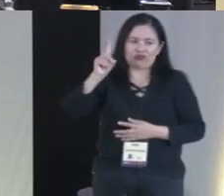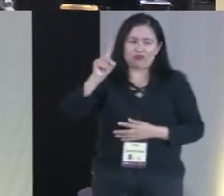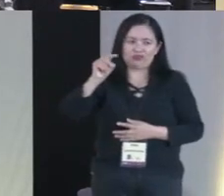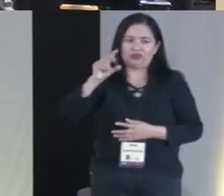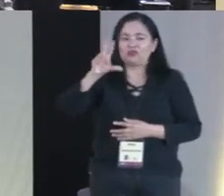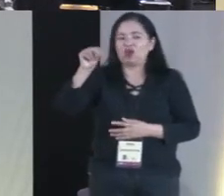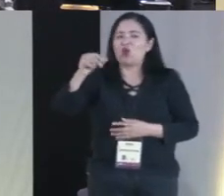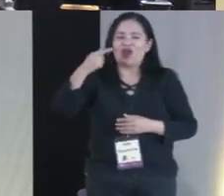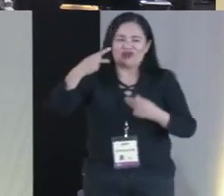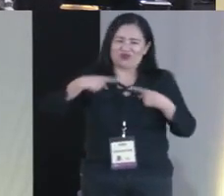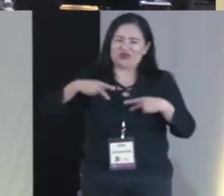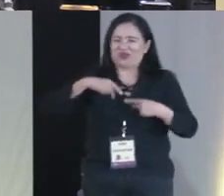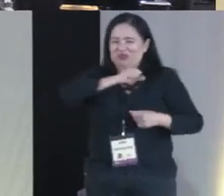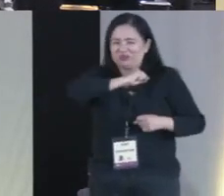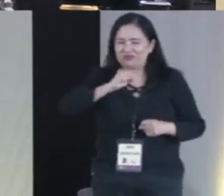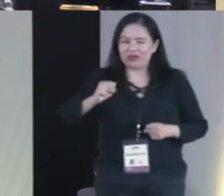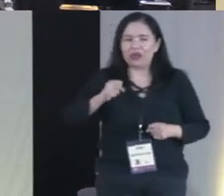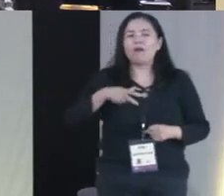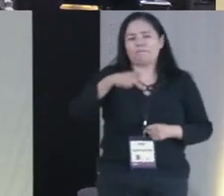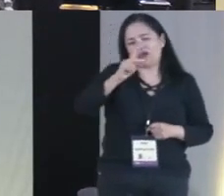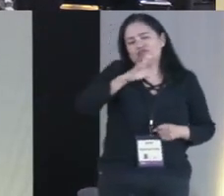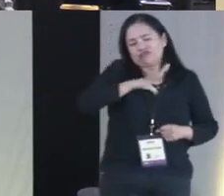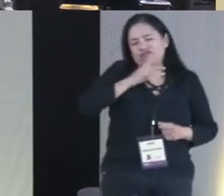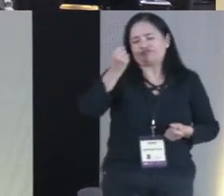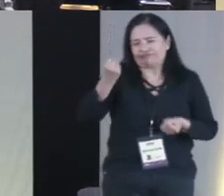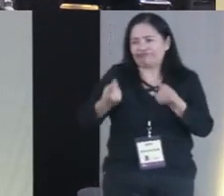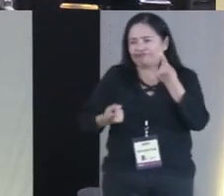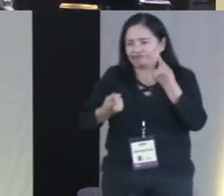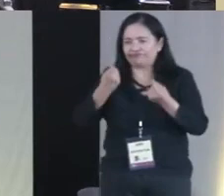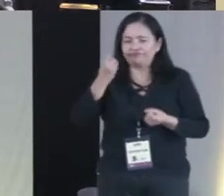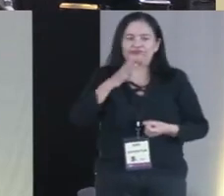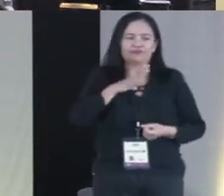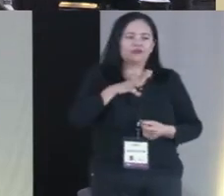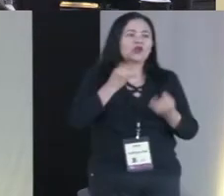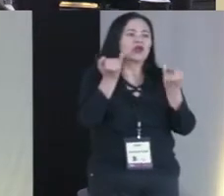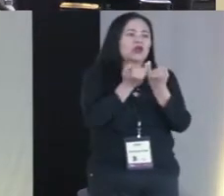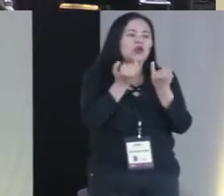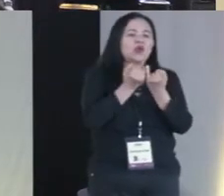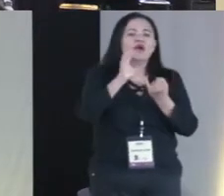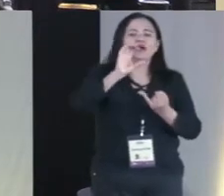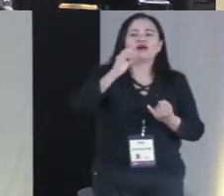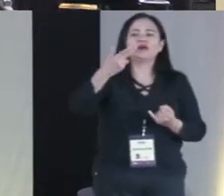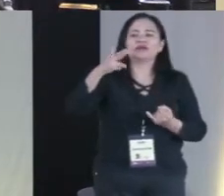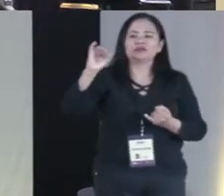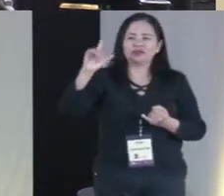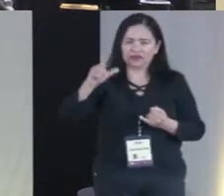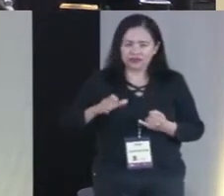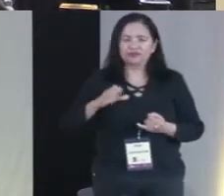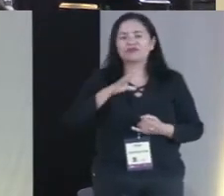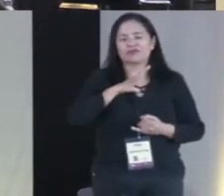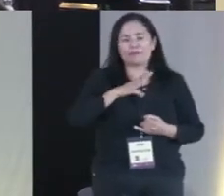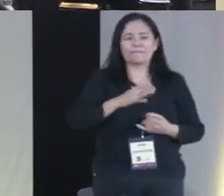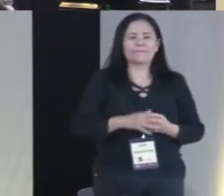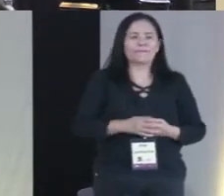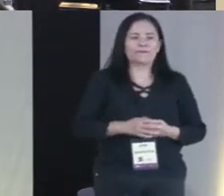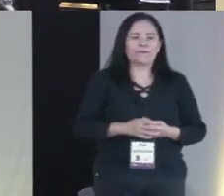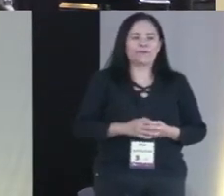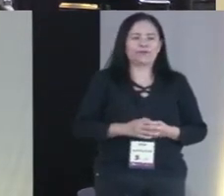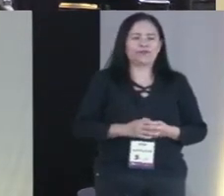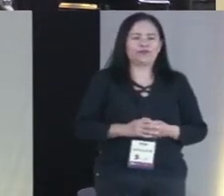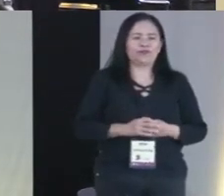menos a los genocidas. Pero por supuesto que hay excepciones. También en Chile, en otros países, pues hay cantidad de